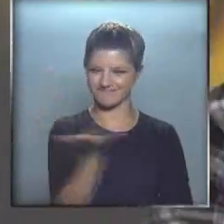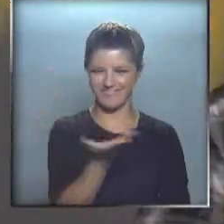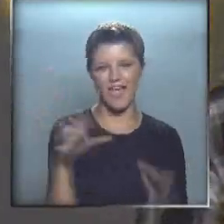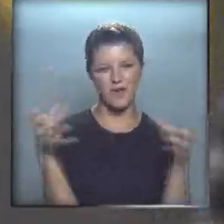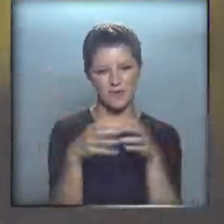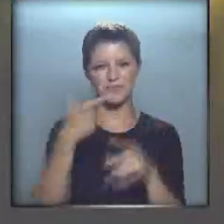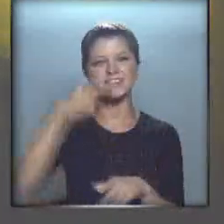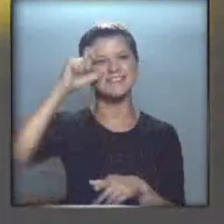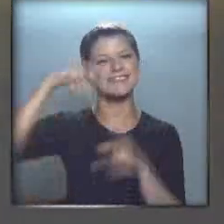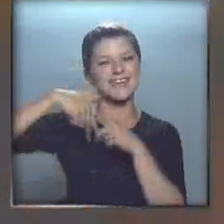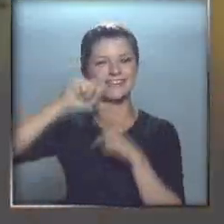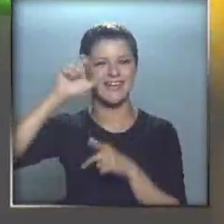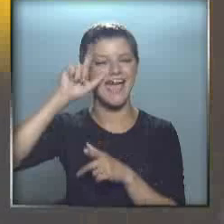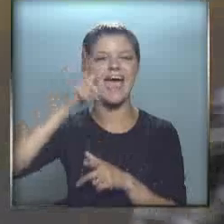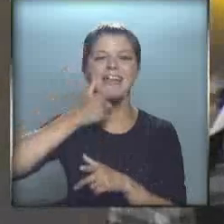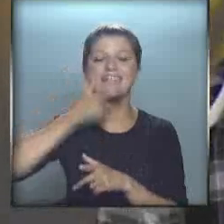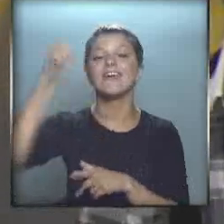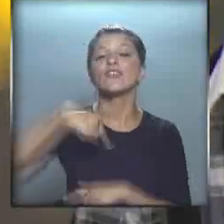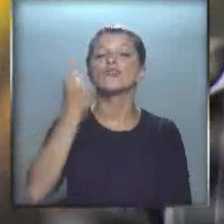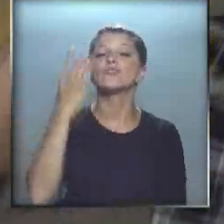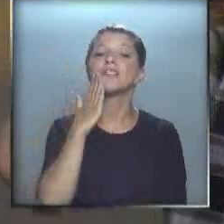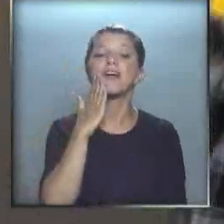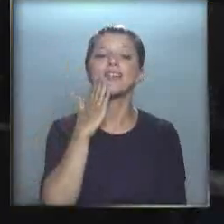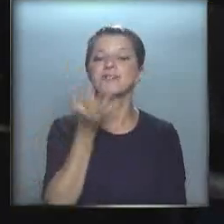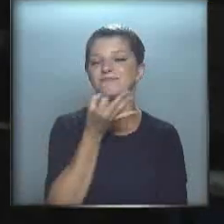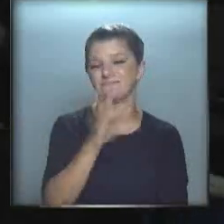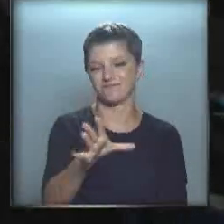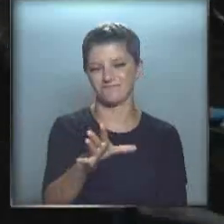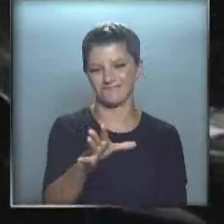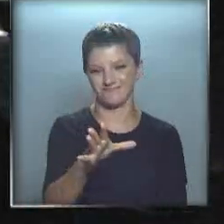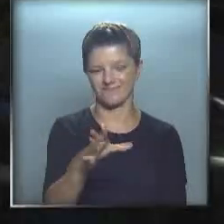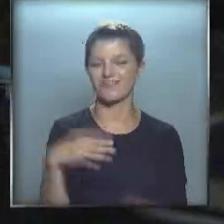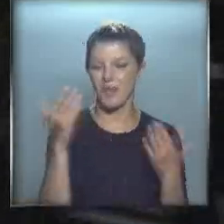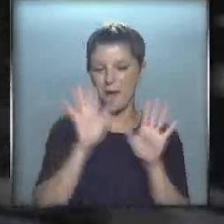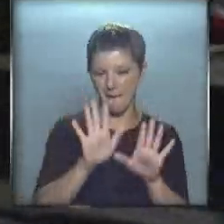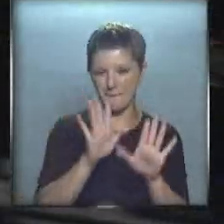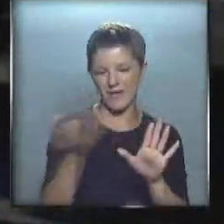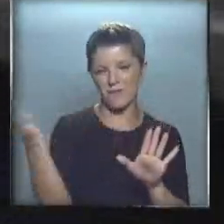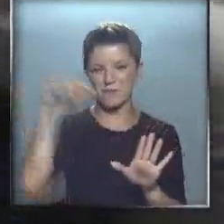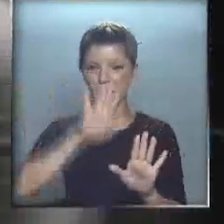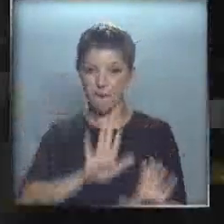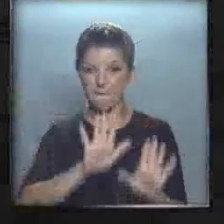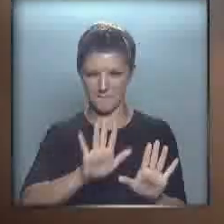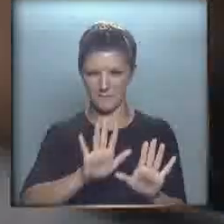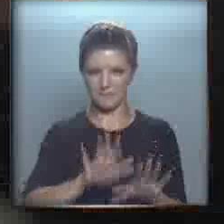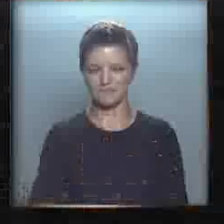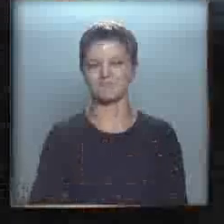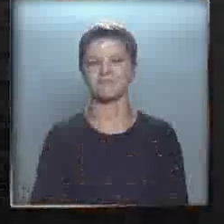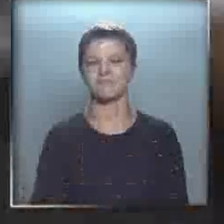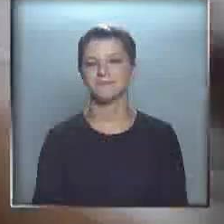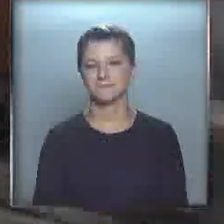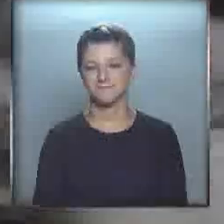acá haciendo su show artístico. ¡Esto es una tarde! Nos vemos en un ratito, gente. ¡No se vayan!